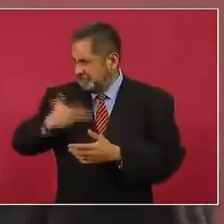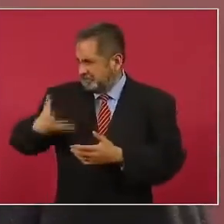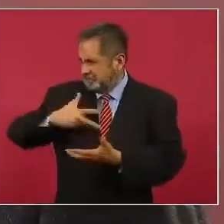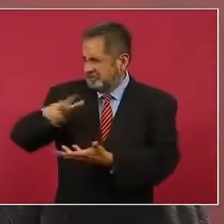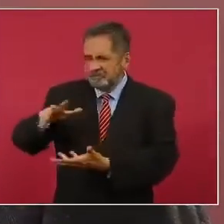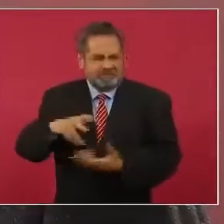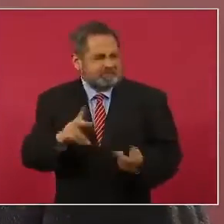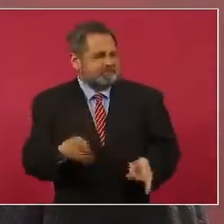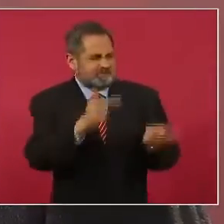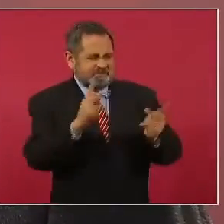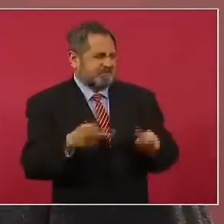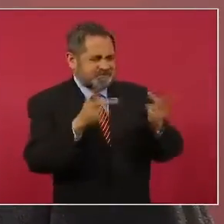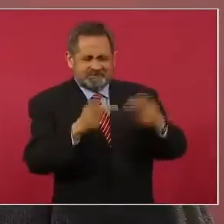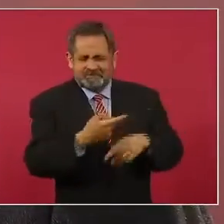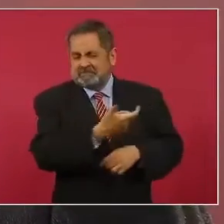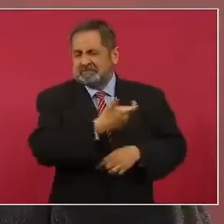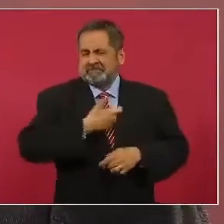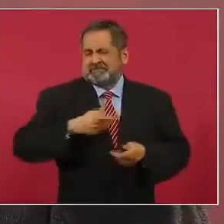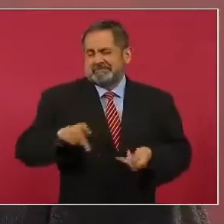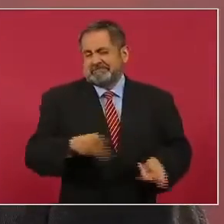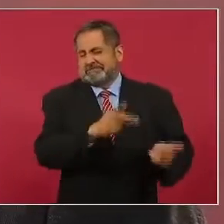todos.